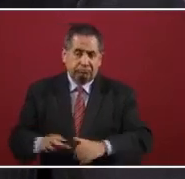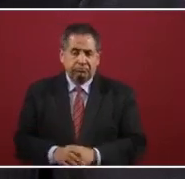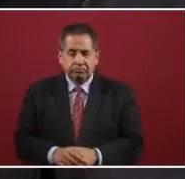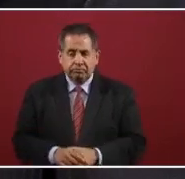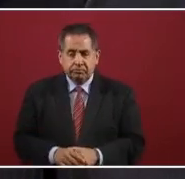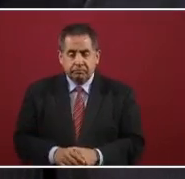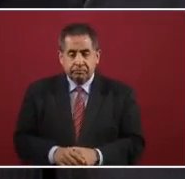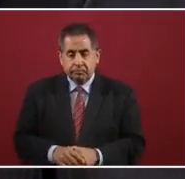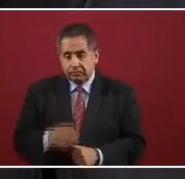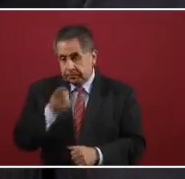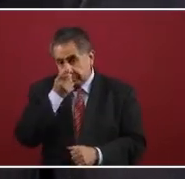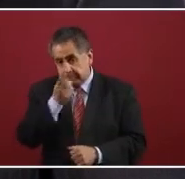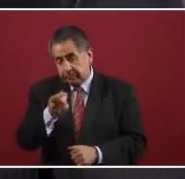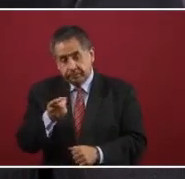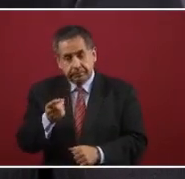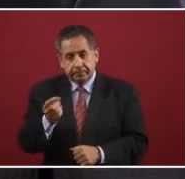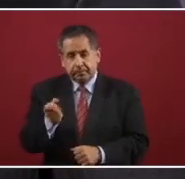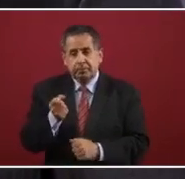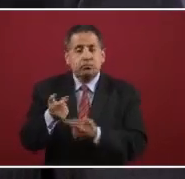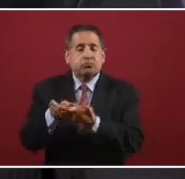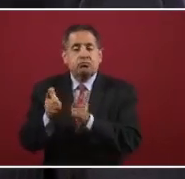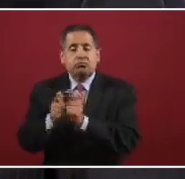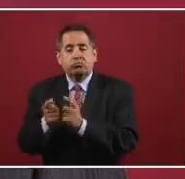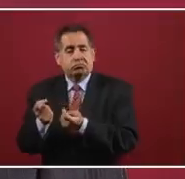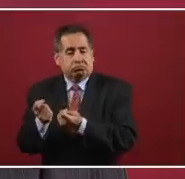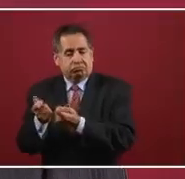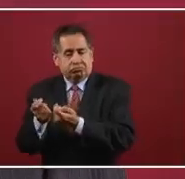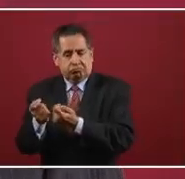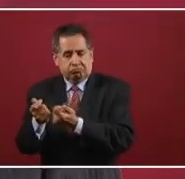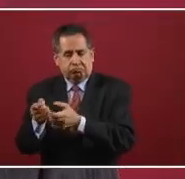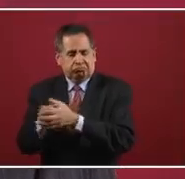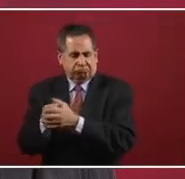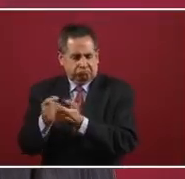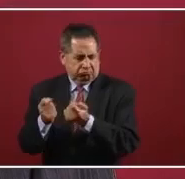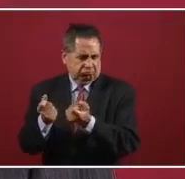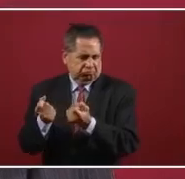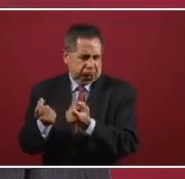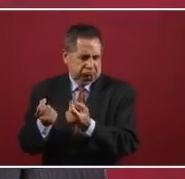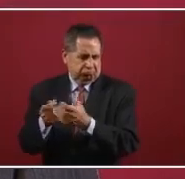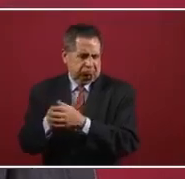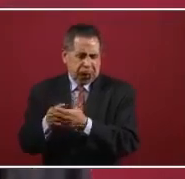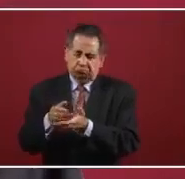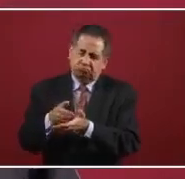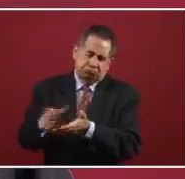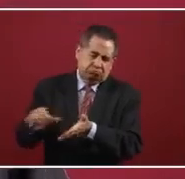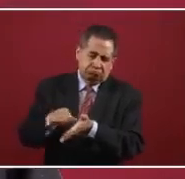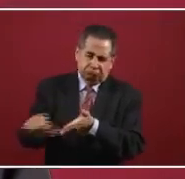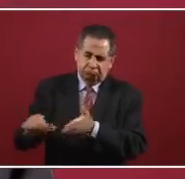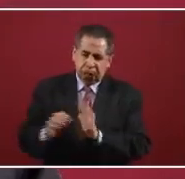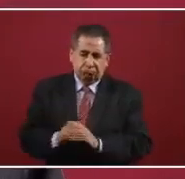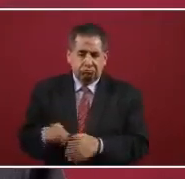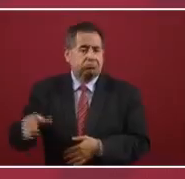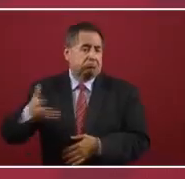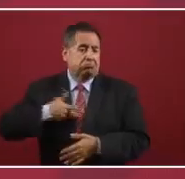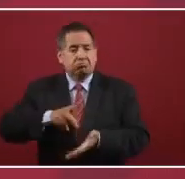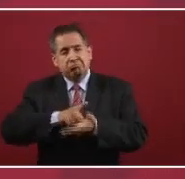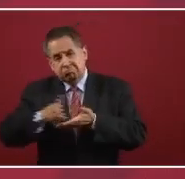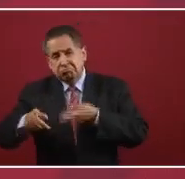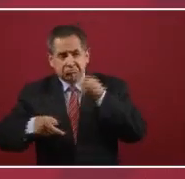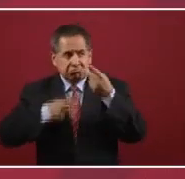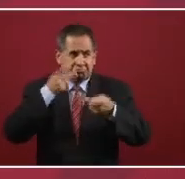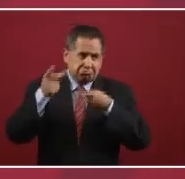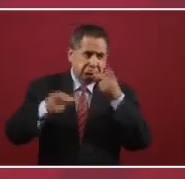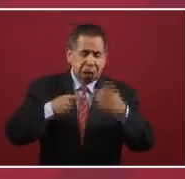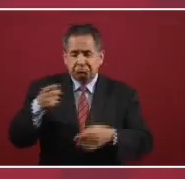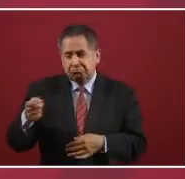Estoy hablando, afortunadamente, de un grupo muy pequeño. Entonces, ellos tienen todo su derecho